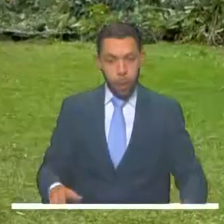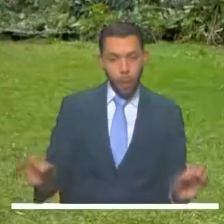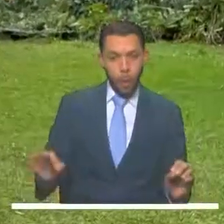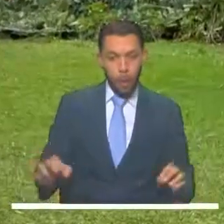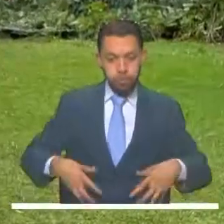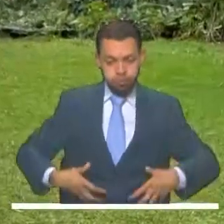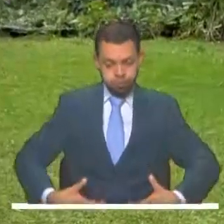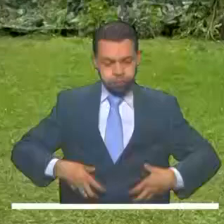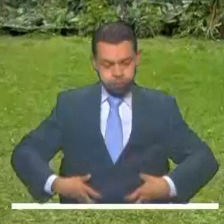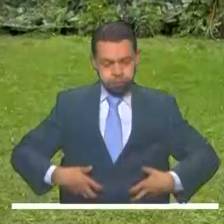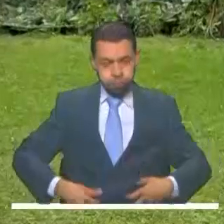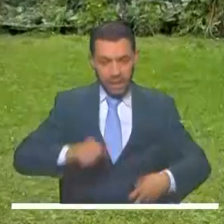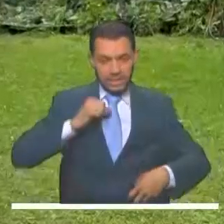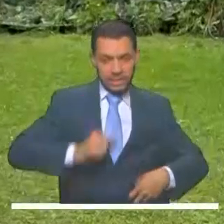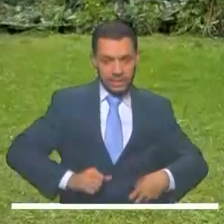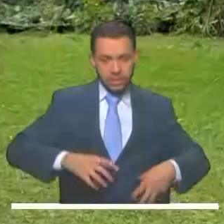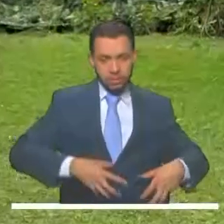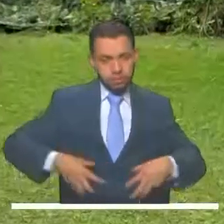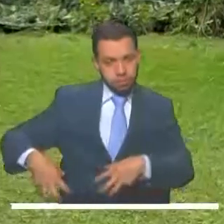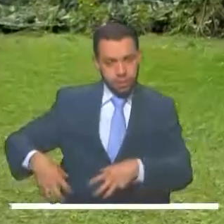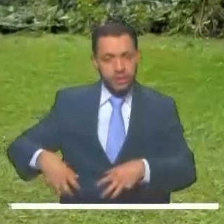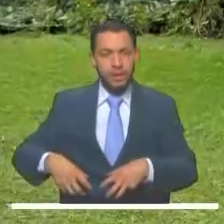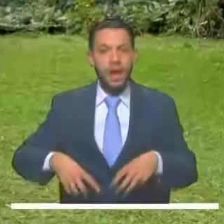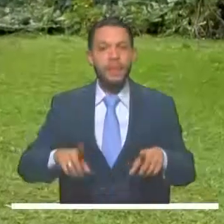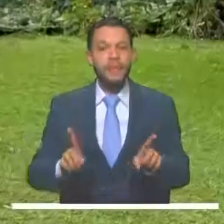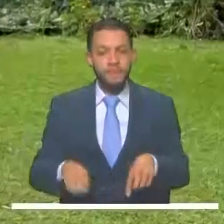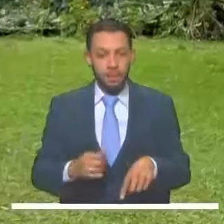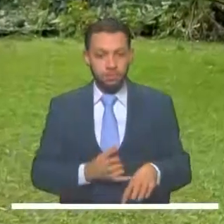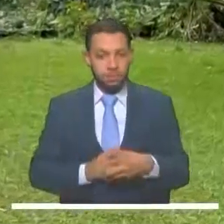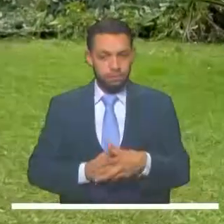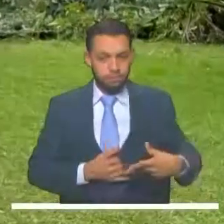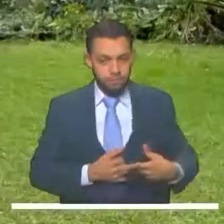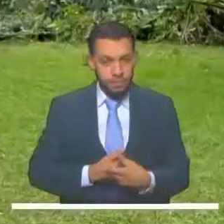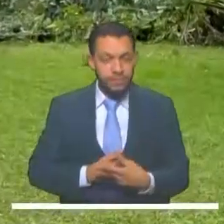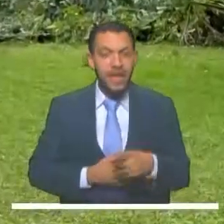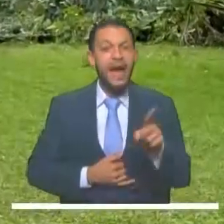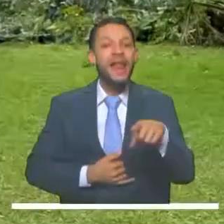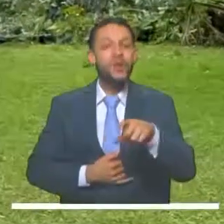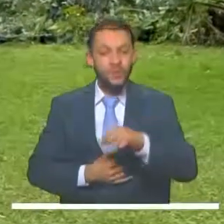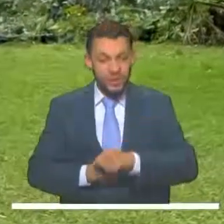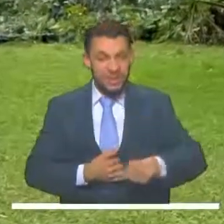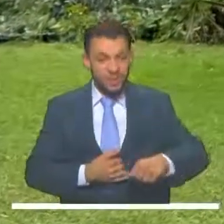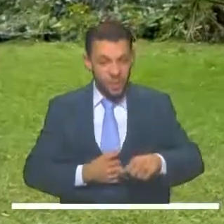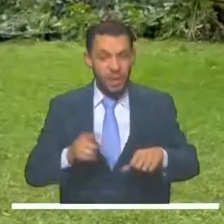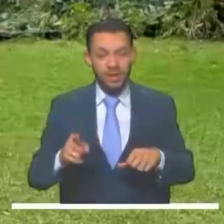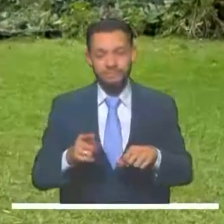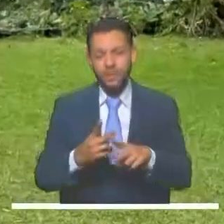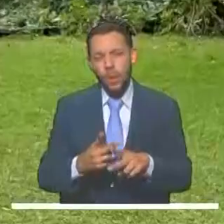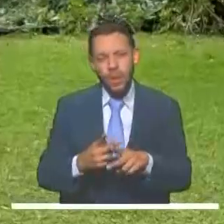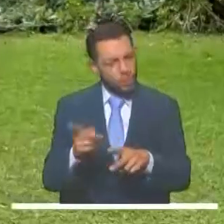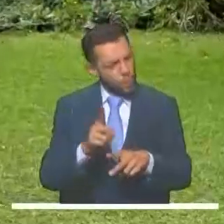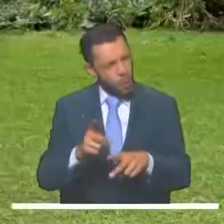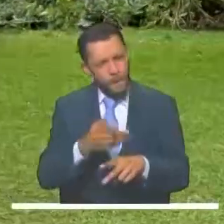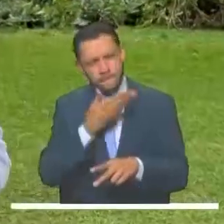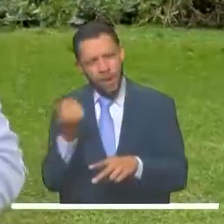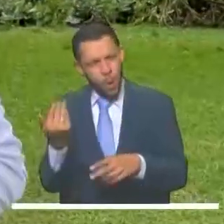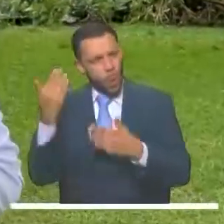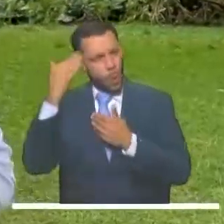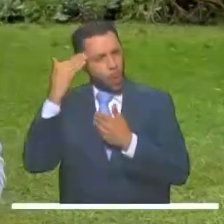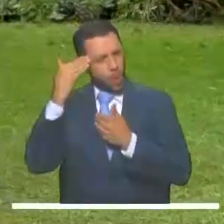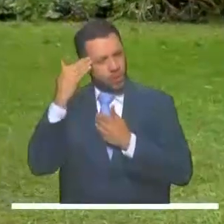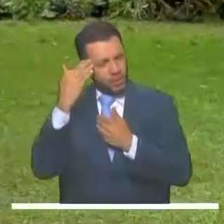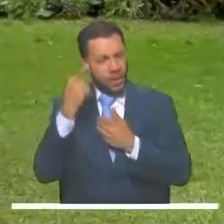quita el estómago porque también le pueden suturar la boca y bajan de peso es simplemente que ustedes tengan conciencia